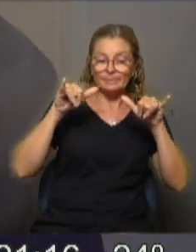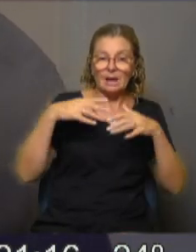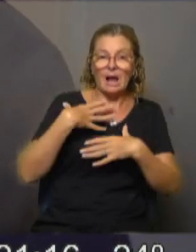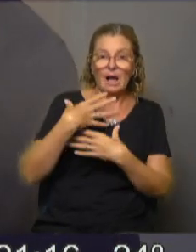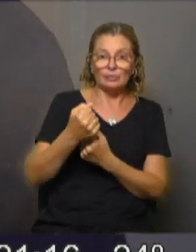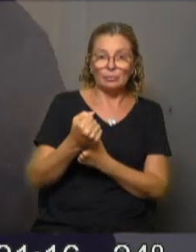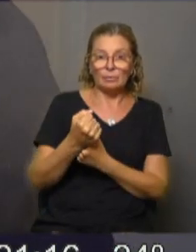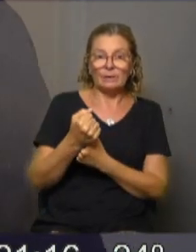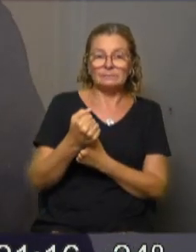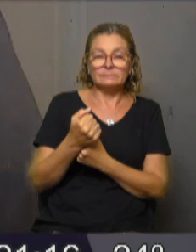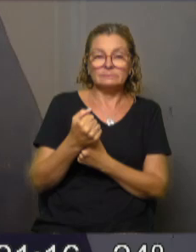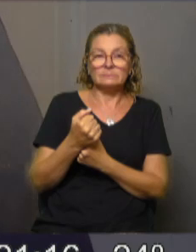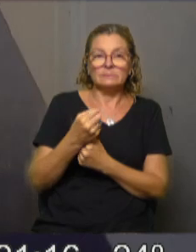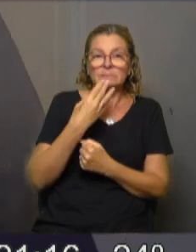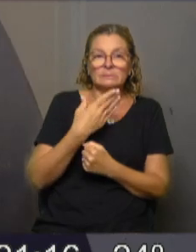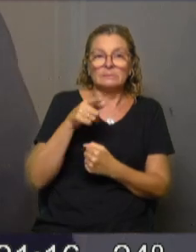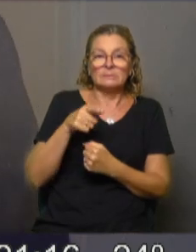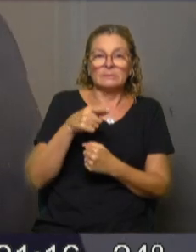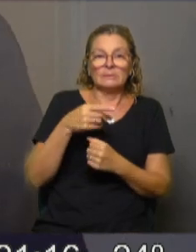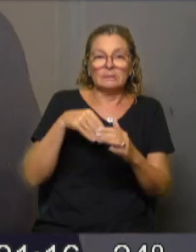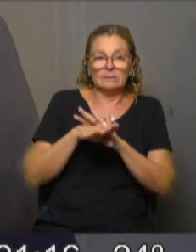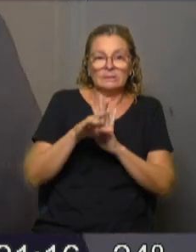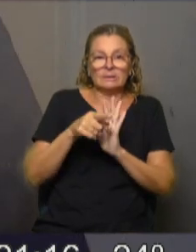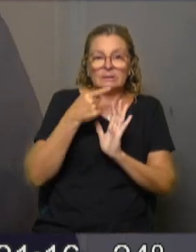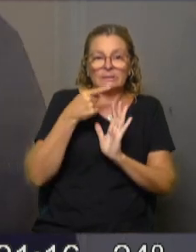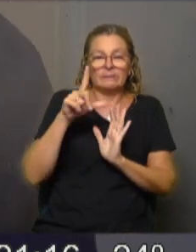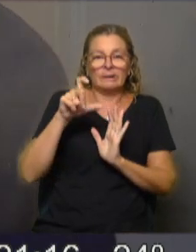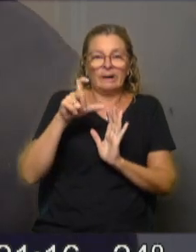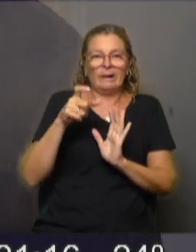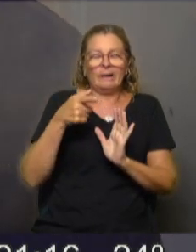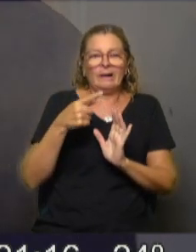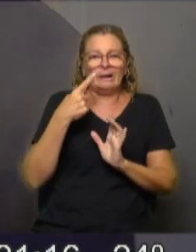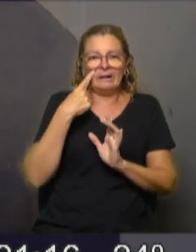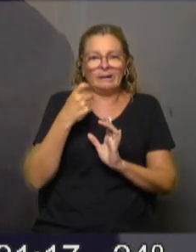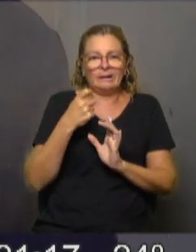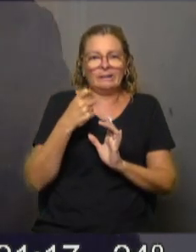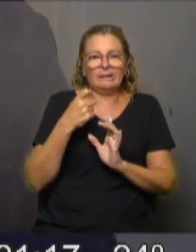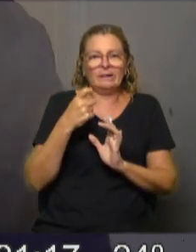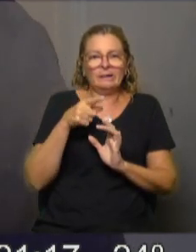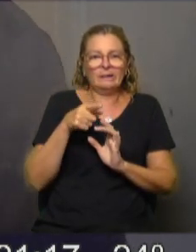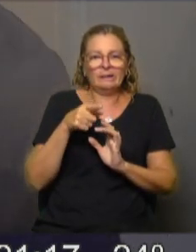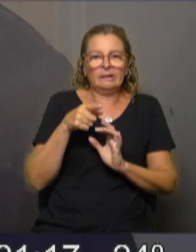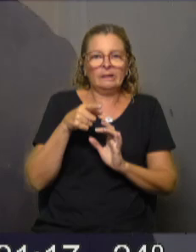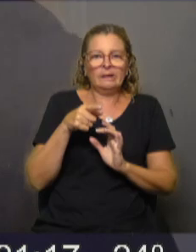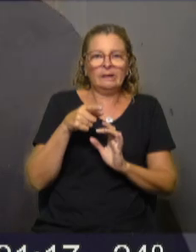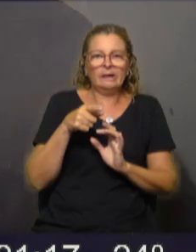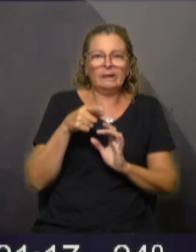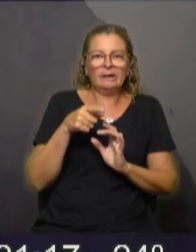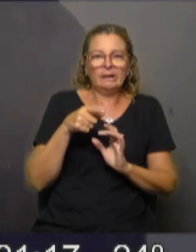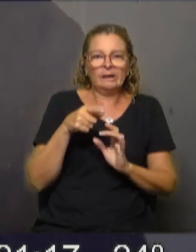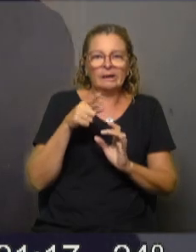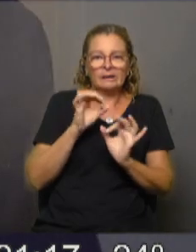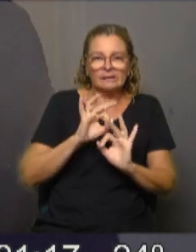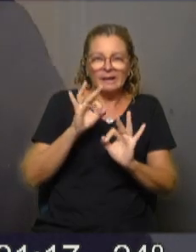ayuda y bueno, ahí fue donde entramos nosotros y obviamente de nuestro punto de vista, lo mínimo que vamos a hacer, yo como